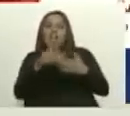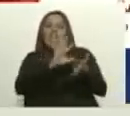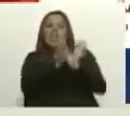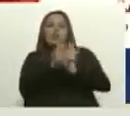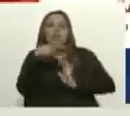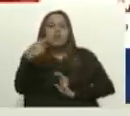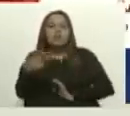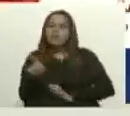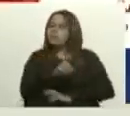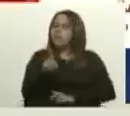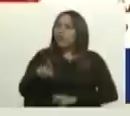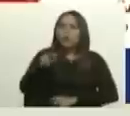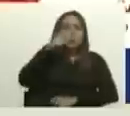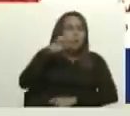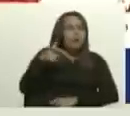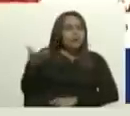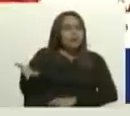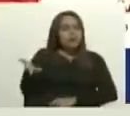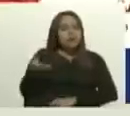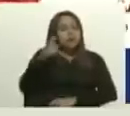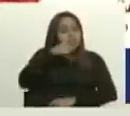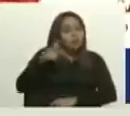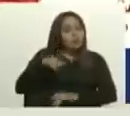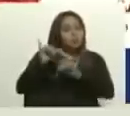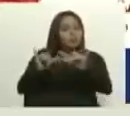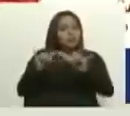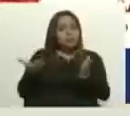pueblos. Eran los pueblos.